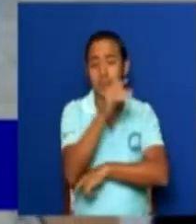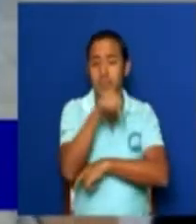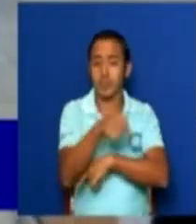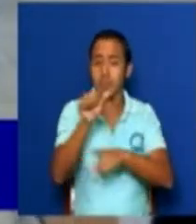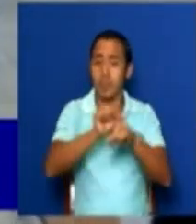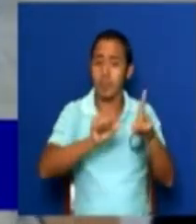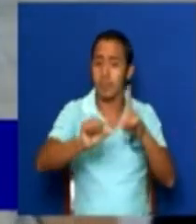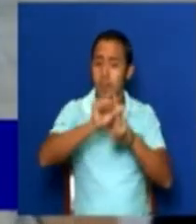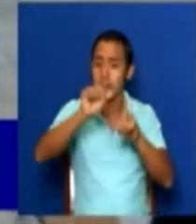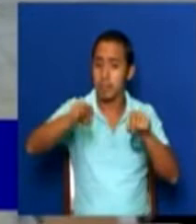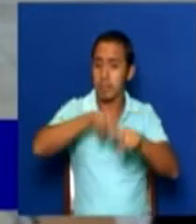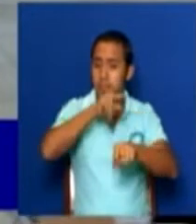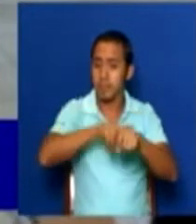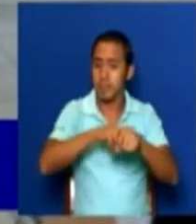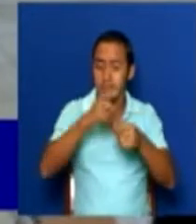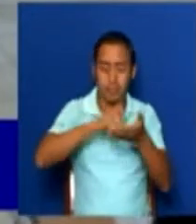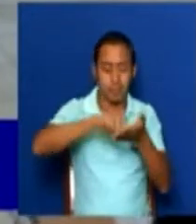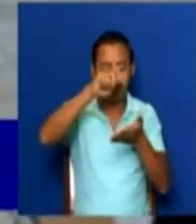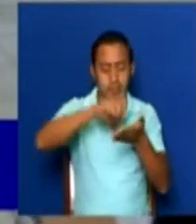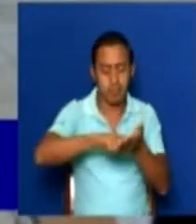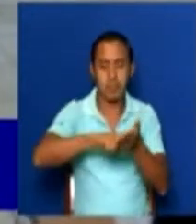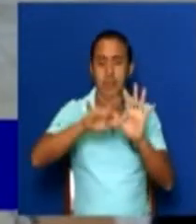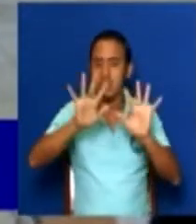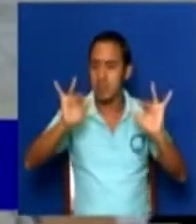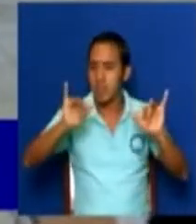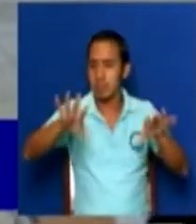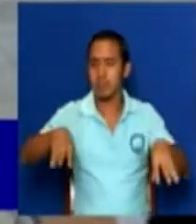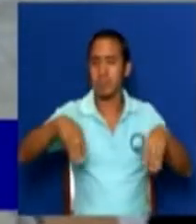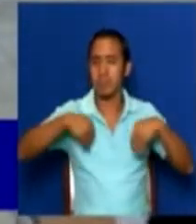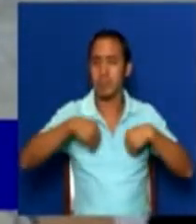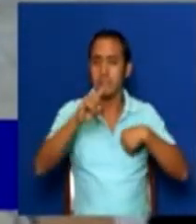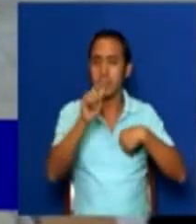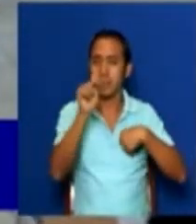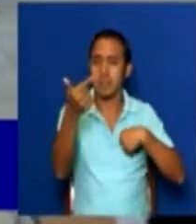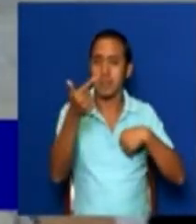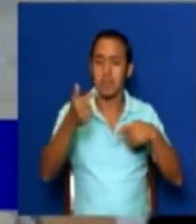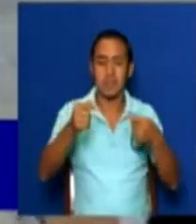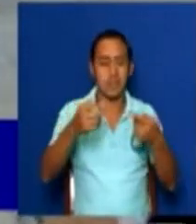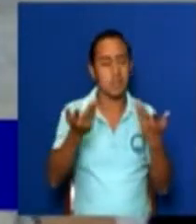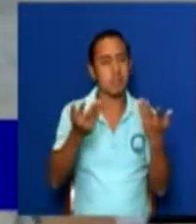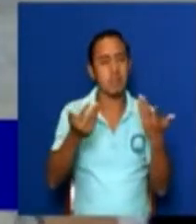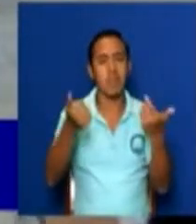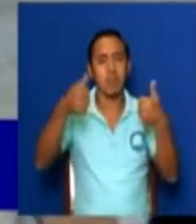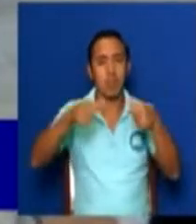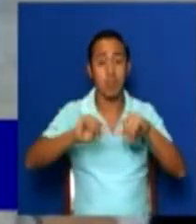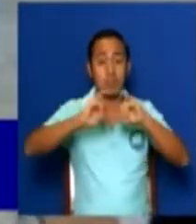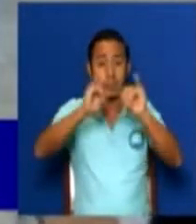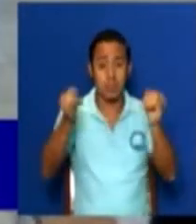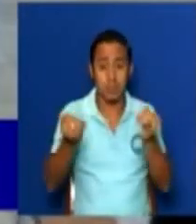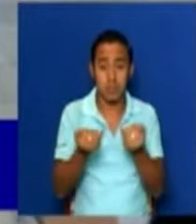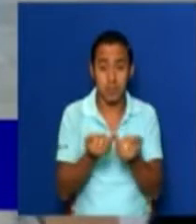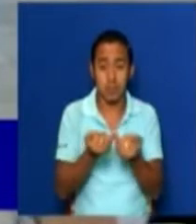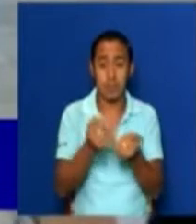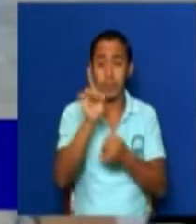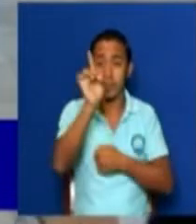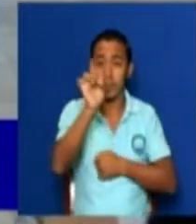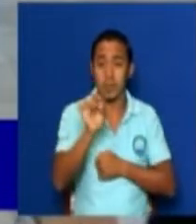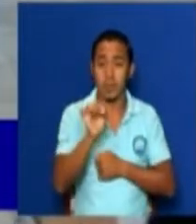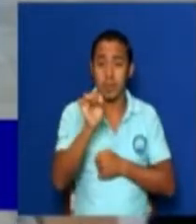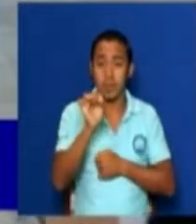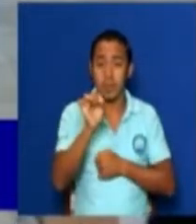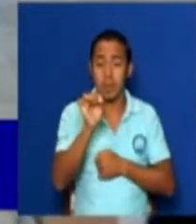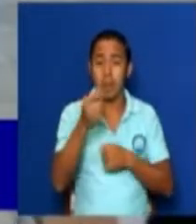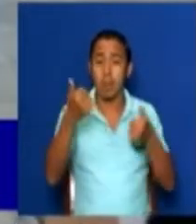Nacional ha aprobado 17 instrumentos internacionales, de los cuales 10